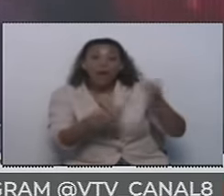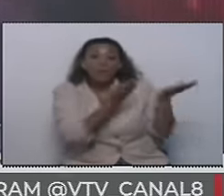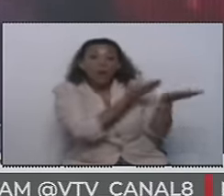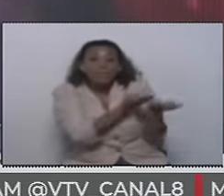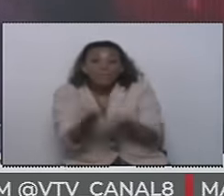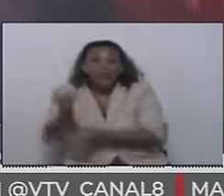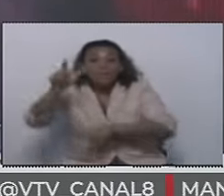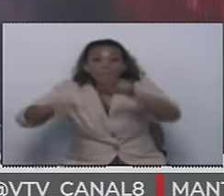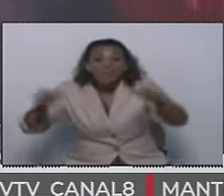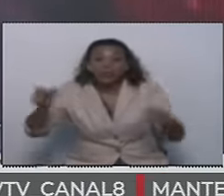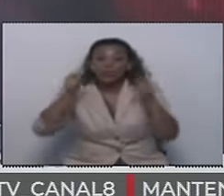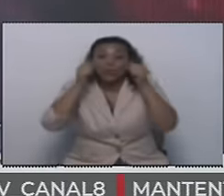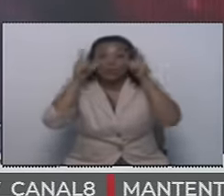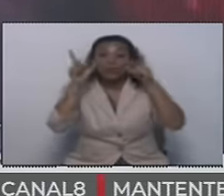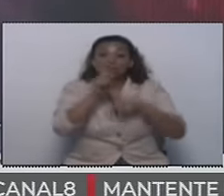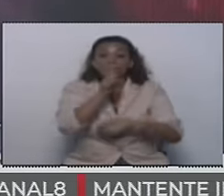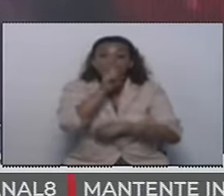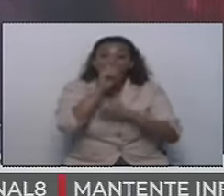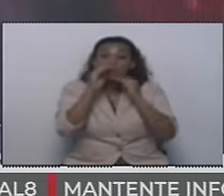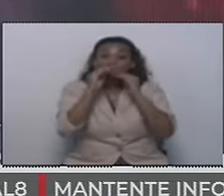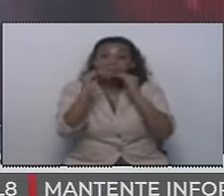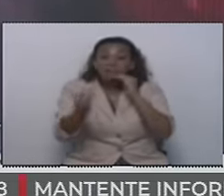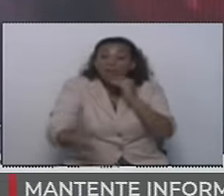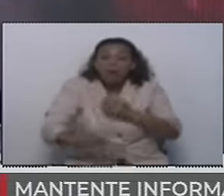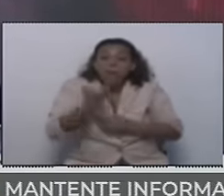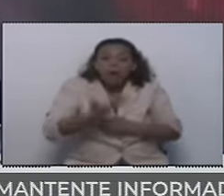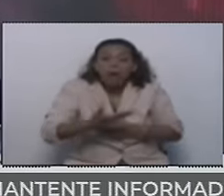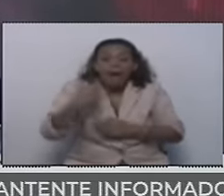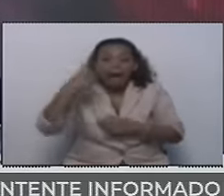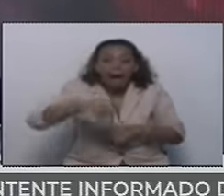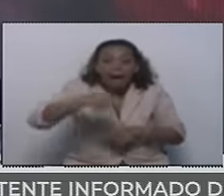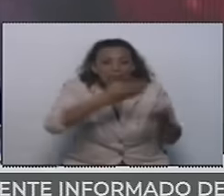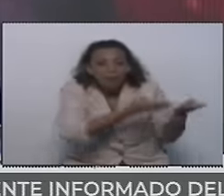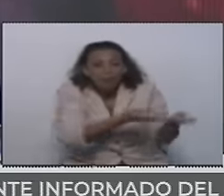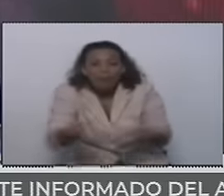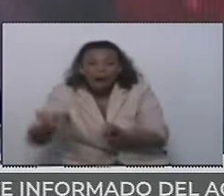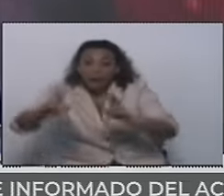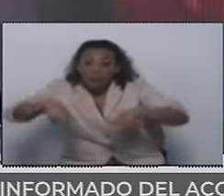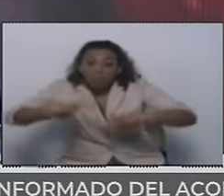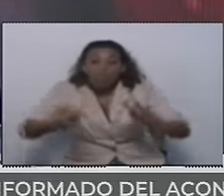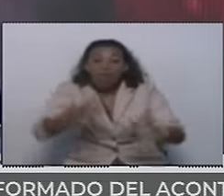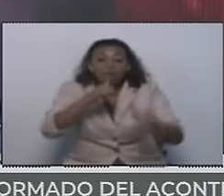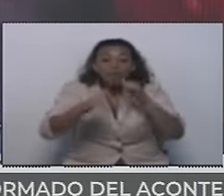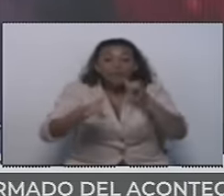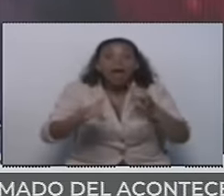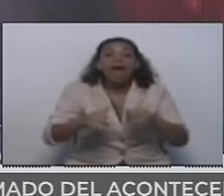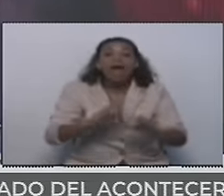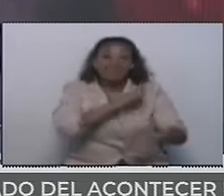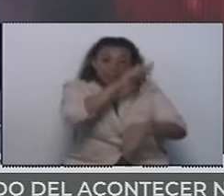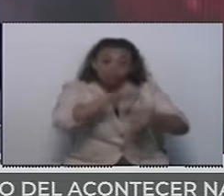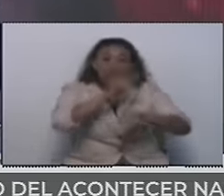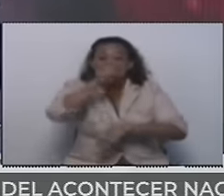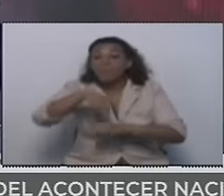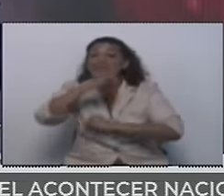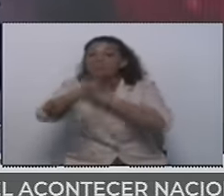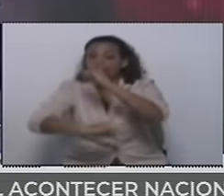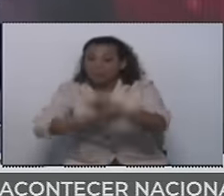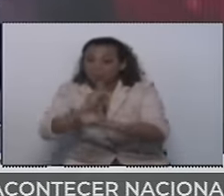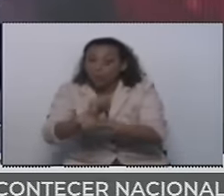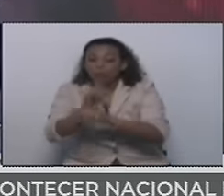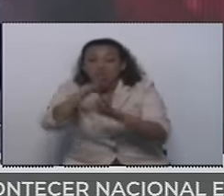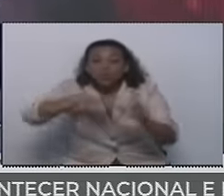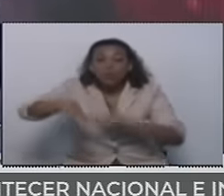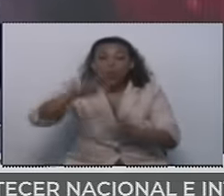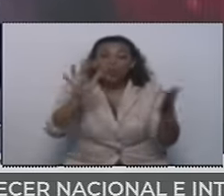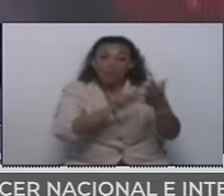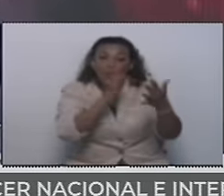invitados, sorpresa, muy importante, con la actualidad nacional e internacional en Zona Digital